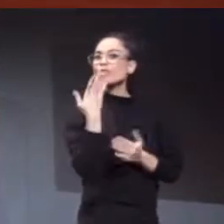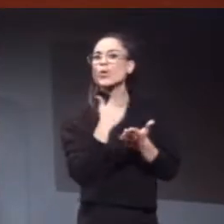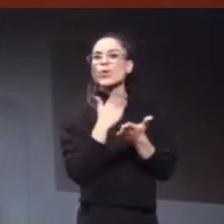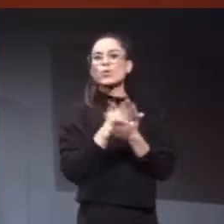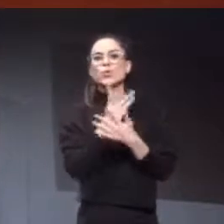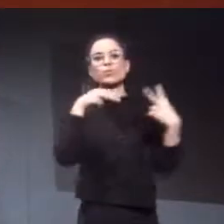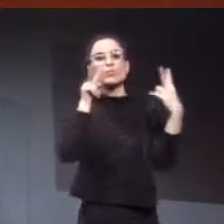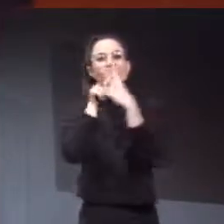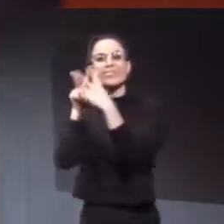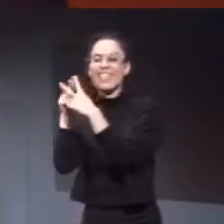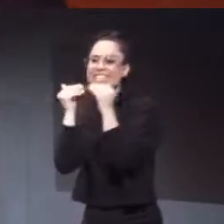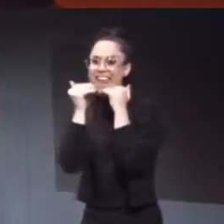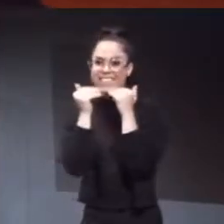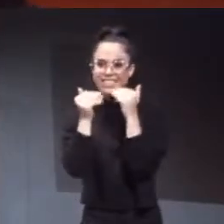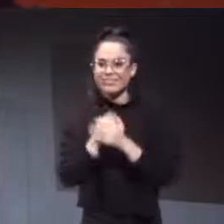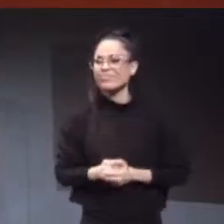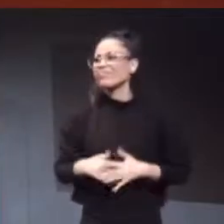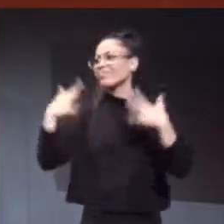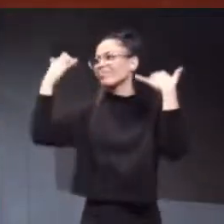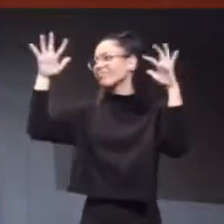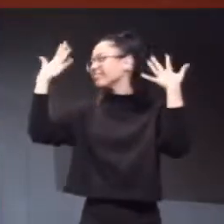la Ciudadanía. Gracias.